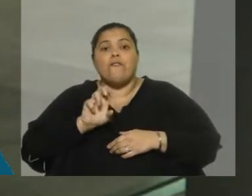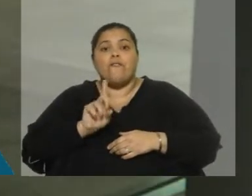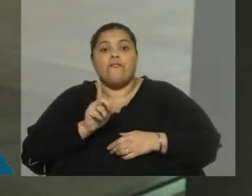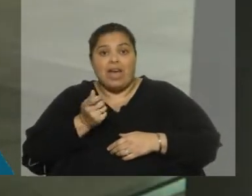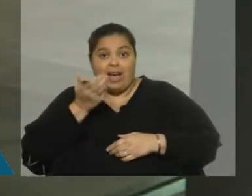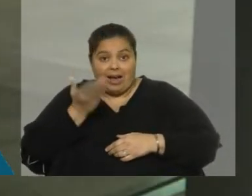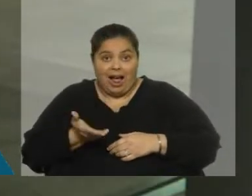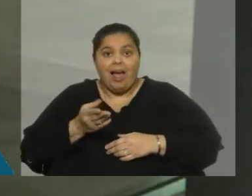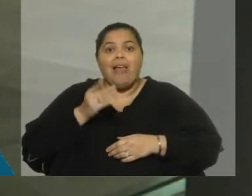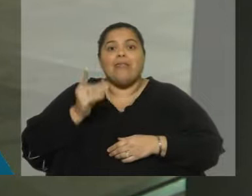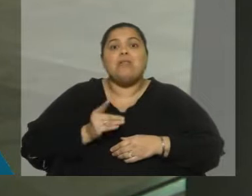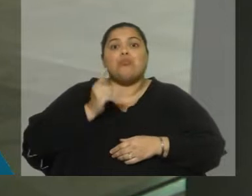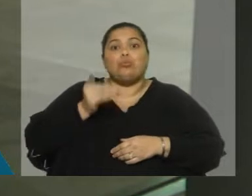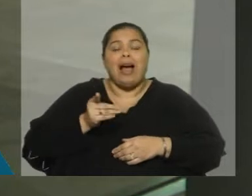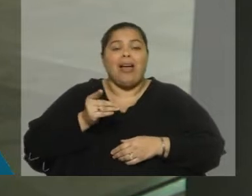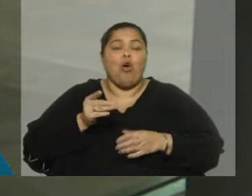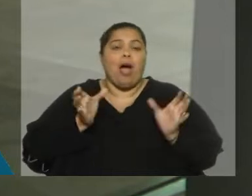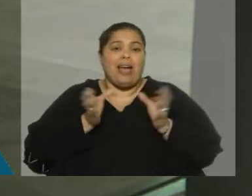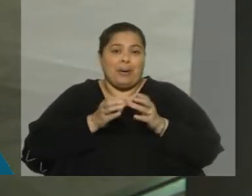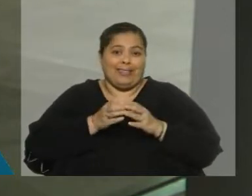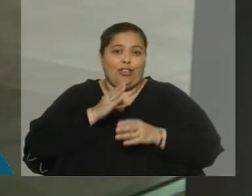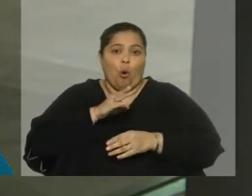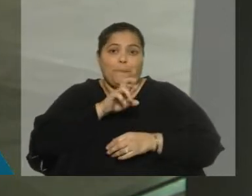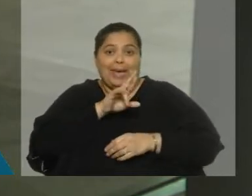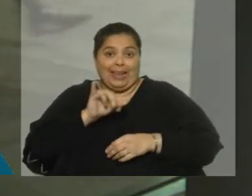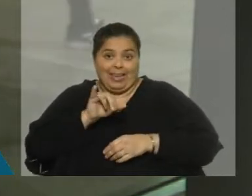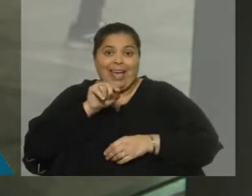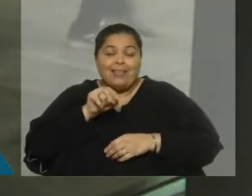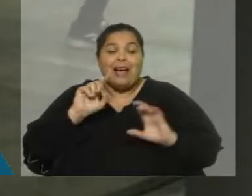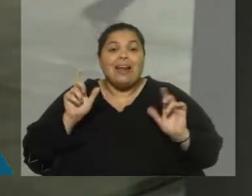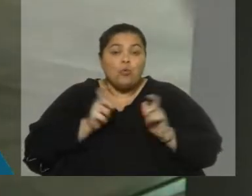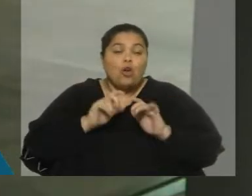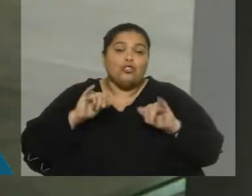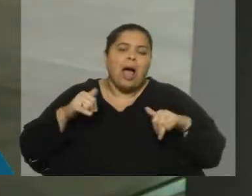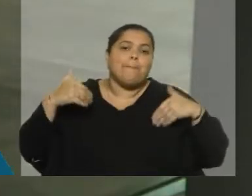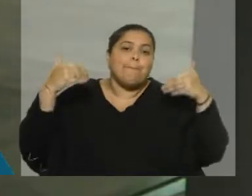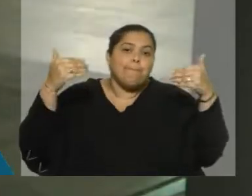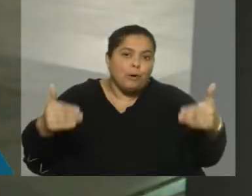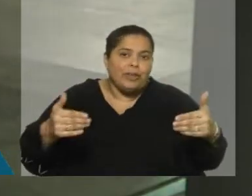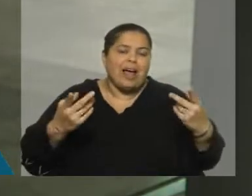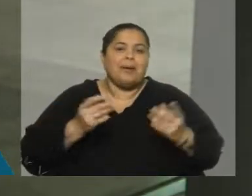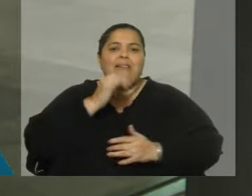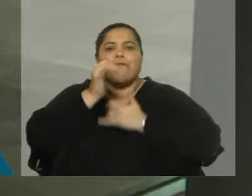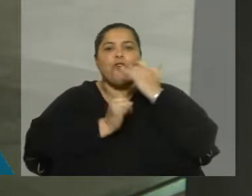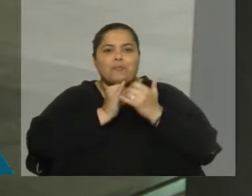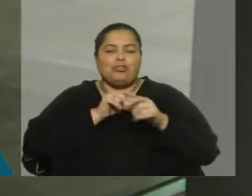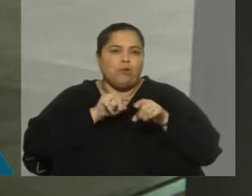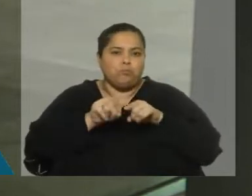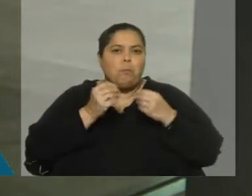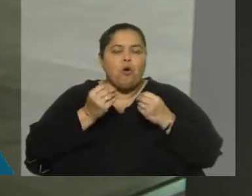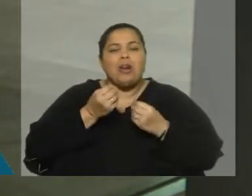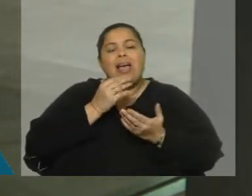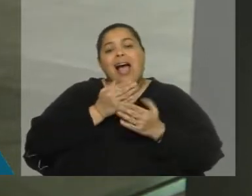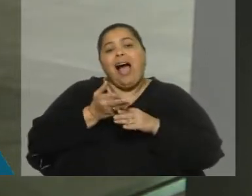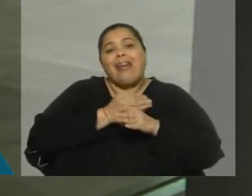PERI, una reunión que había sido postergada para informarle directamente sobre el